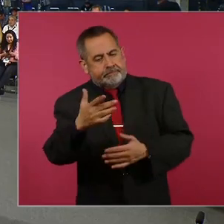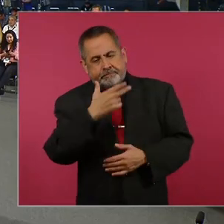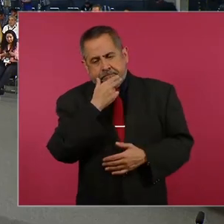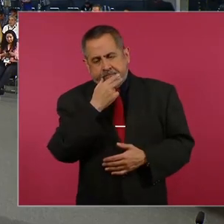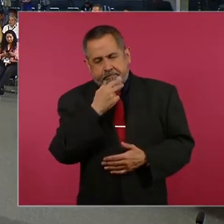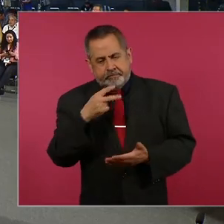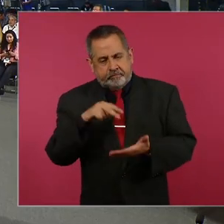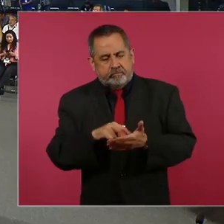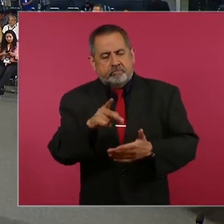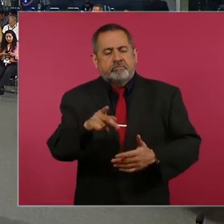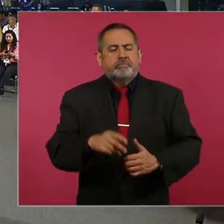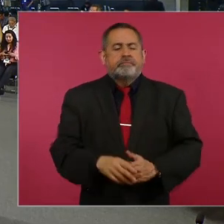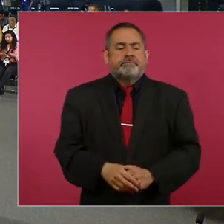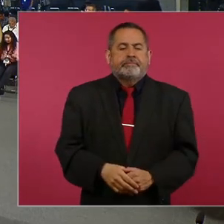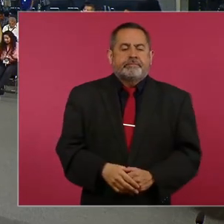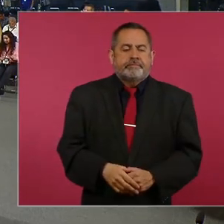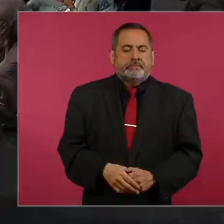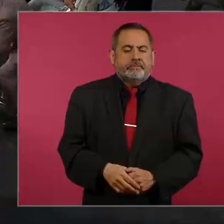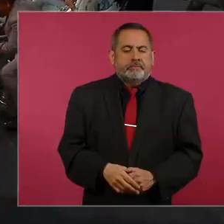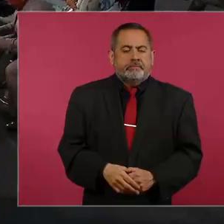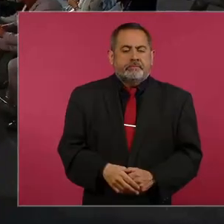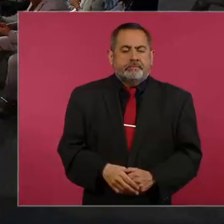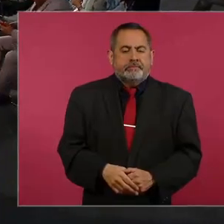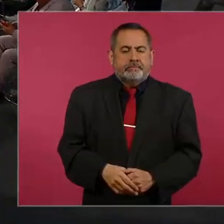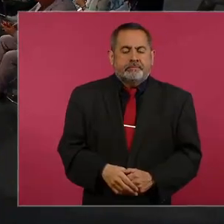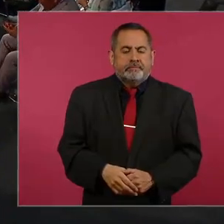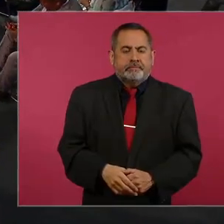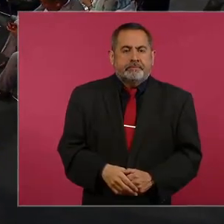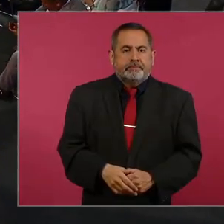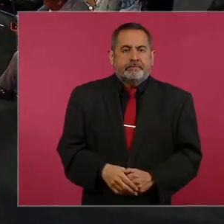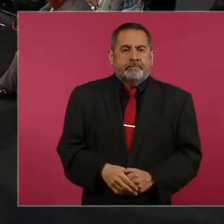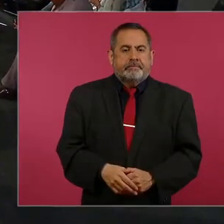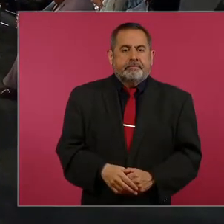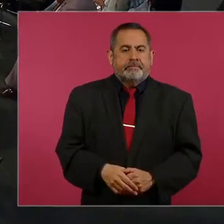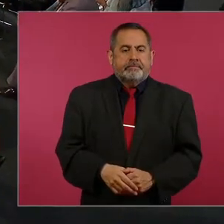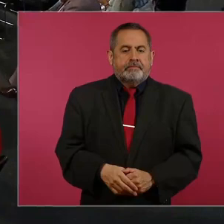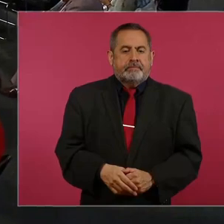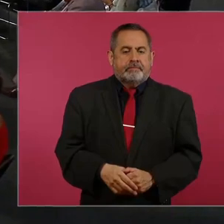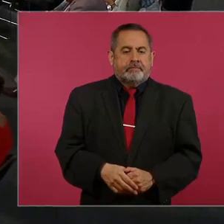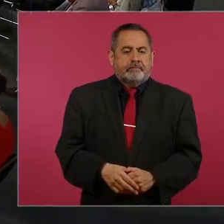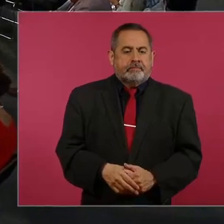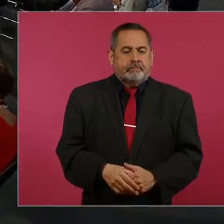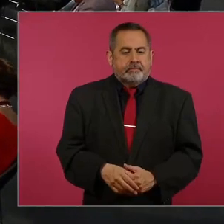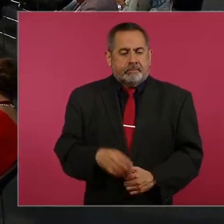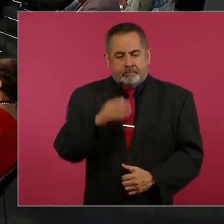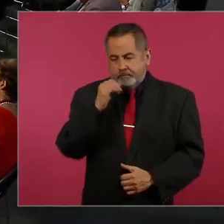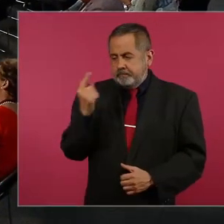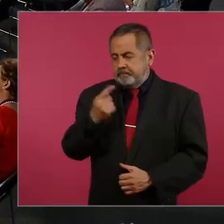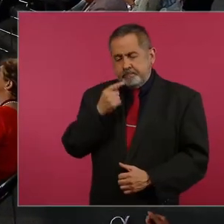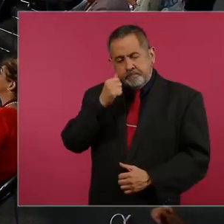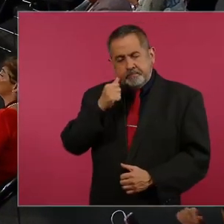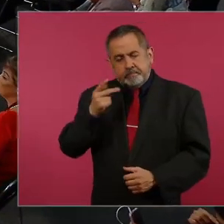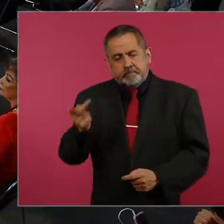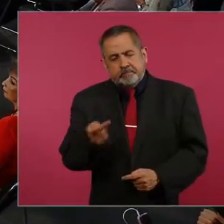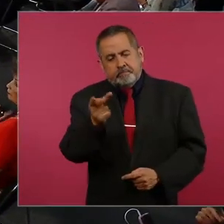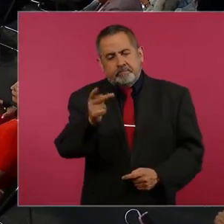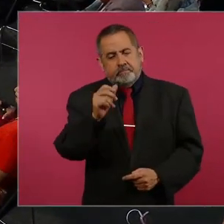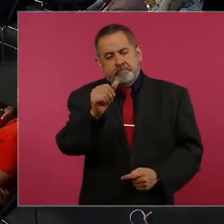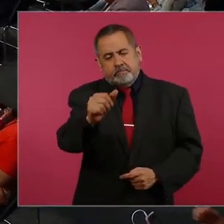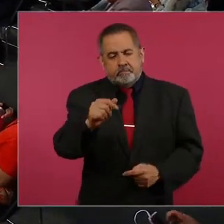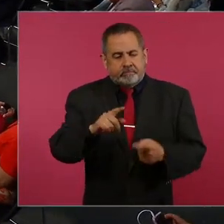En el prólogo de los que preguntan al presidente, Jesús